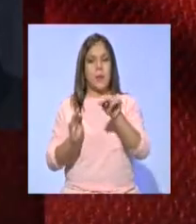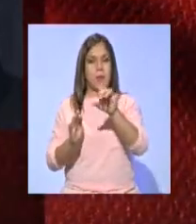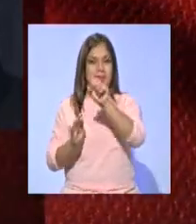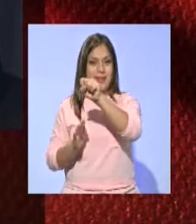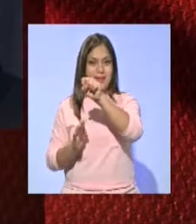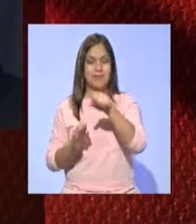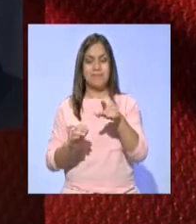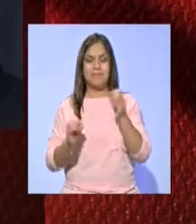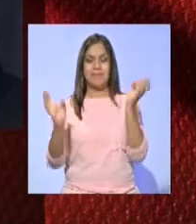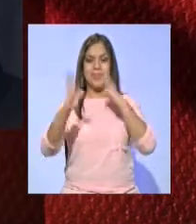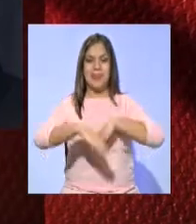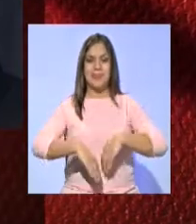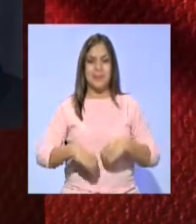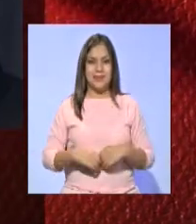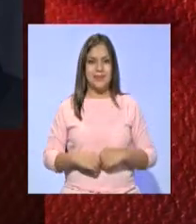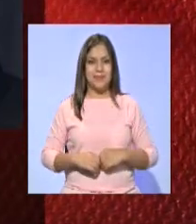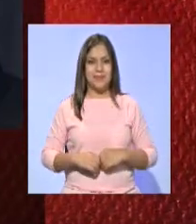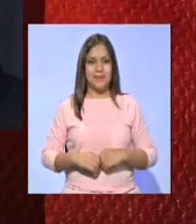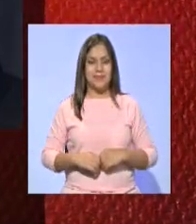es gratuito.